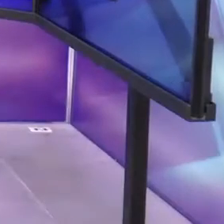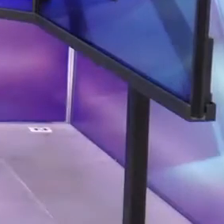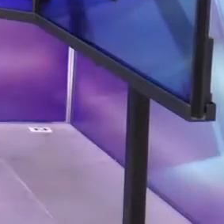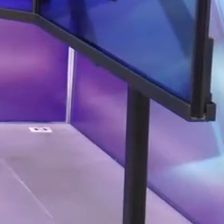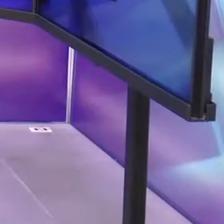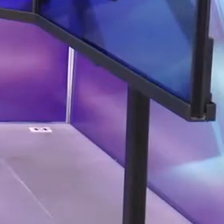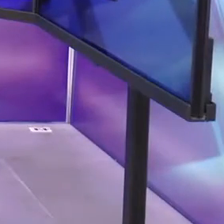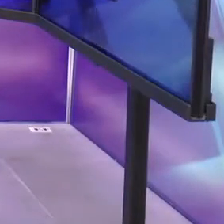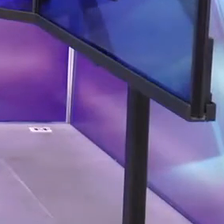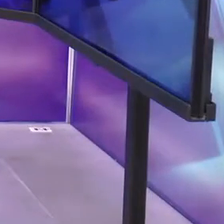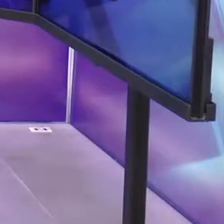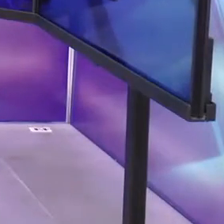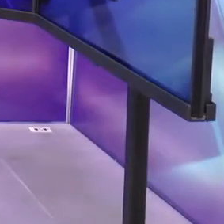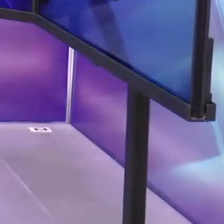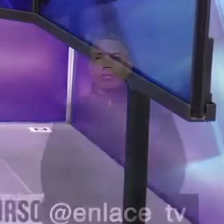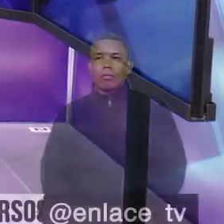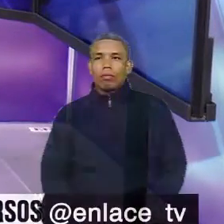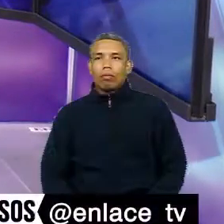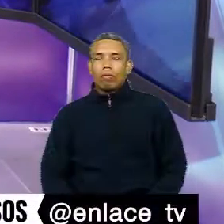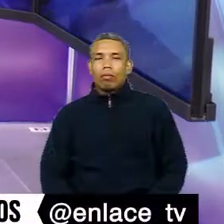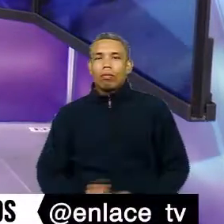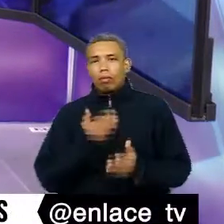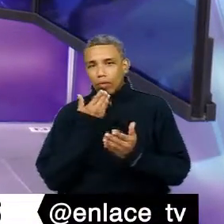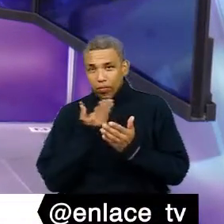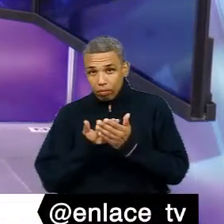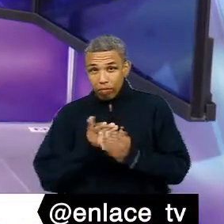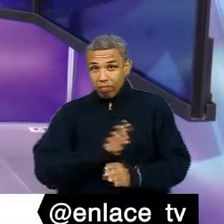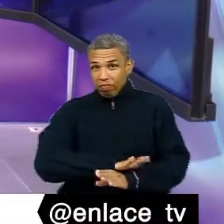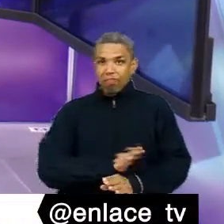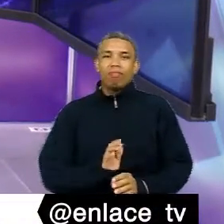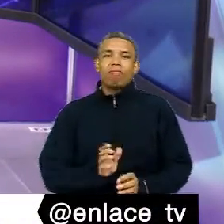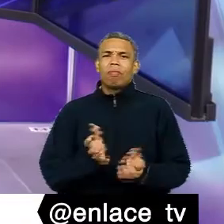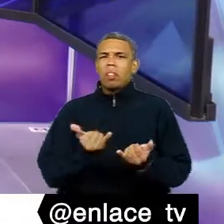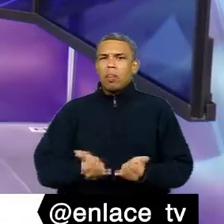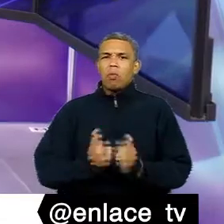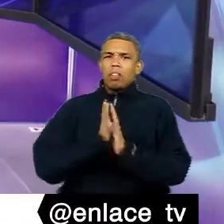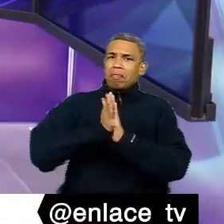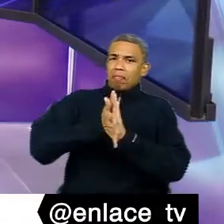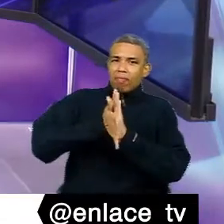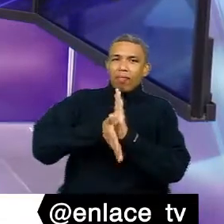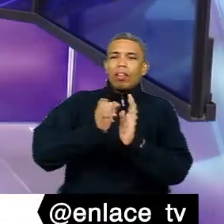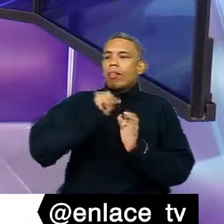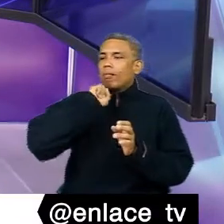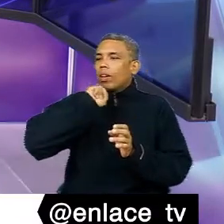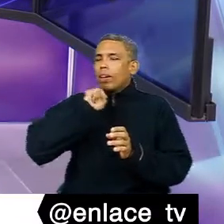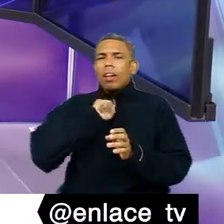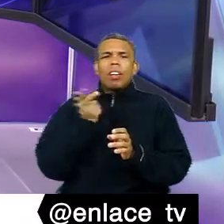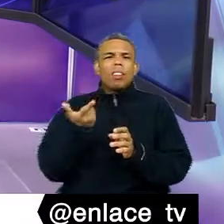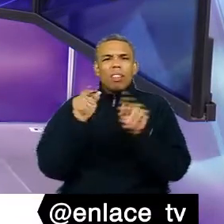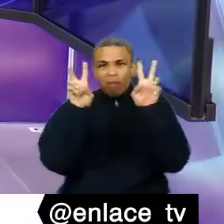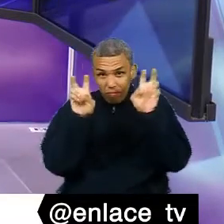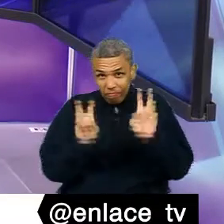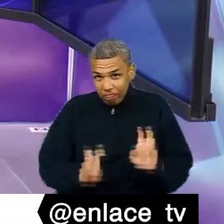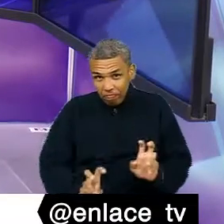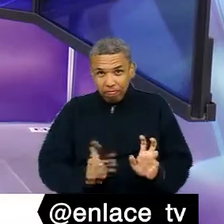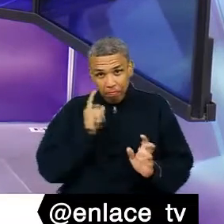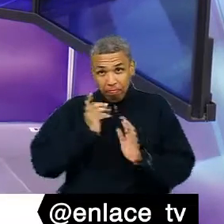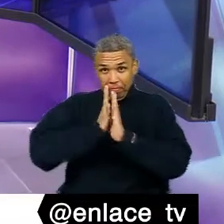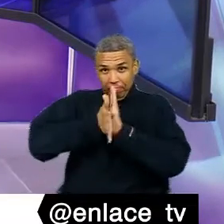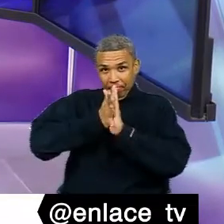Muy buenas tardes, bienvenidos a Enlace Noticias. Los saludamos con la información más importante de nuestra ciudad y región. A continuación,